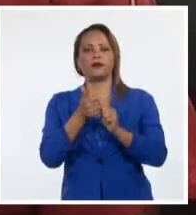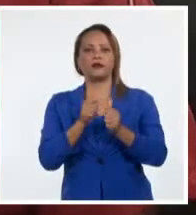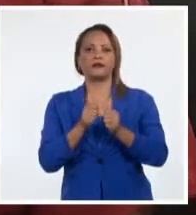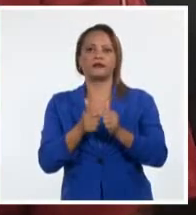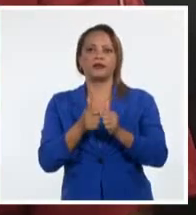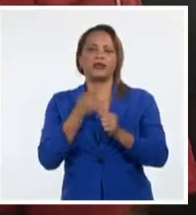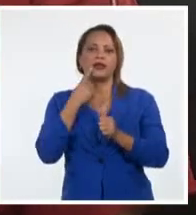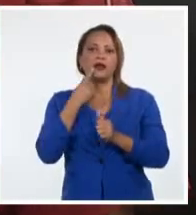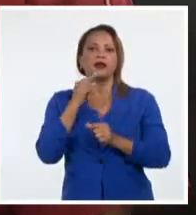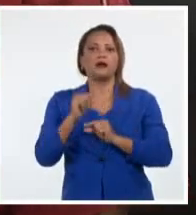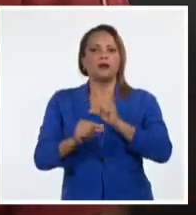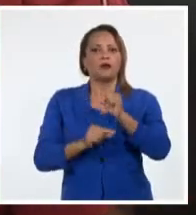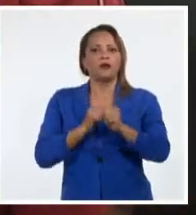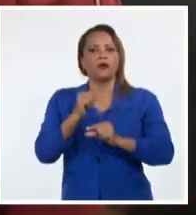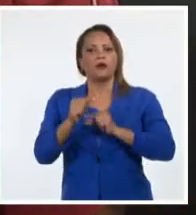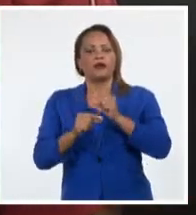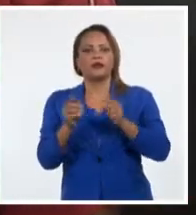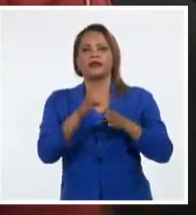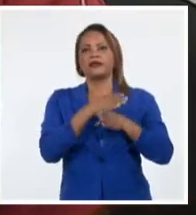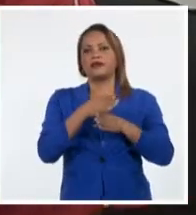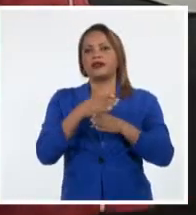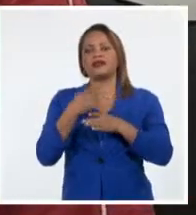esfuerzo muy grande donde estuvieron muchos factores,